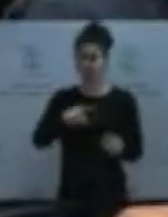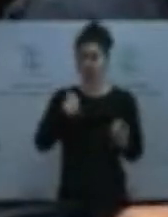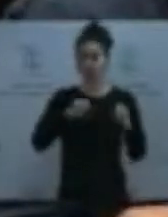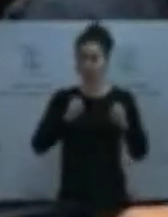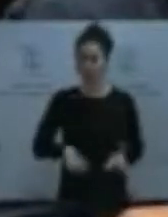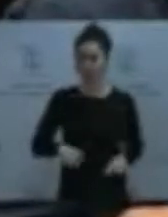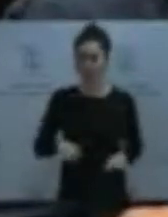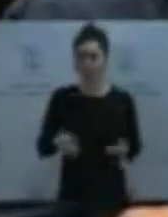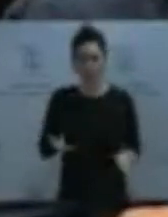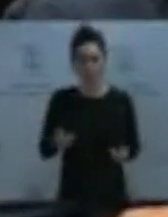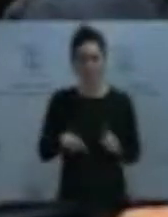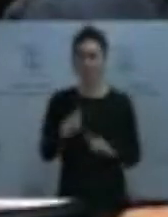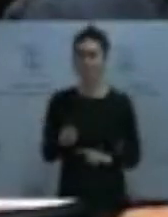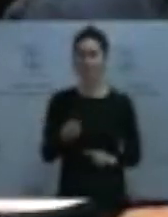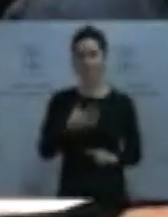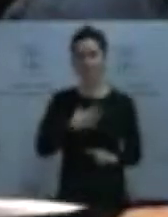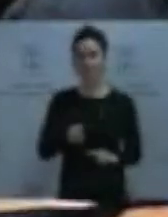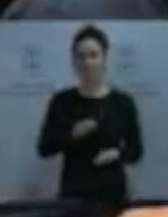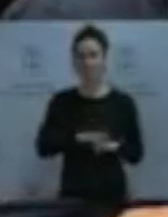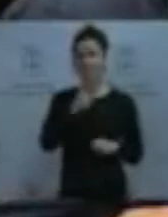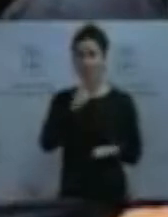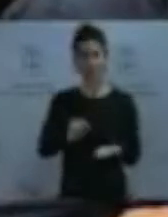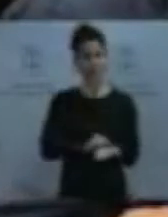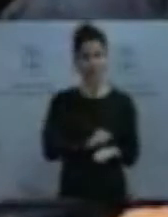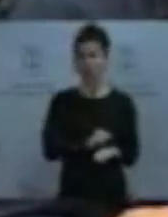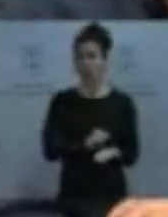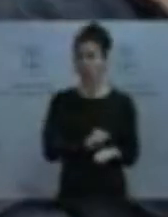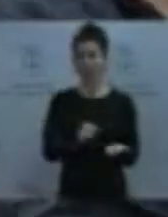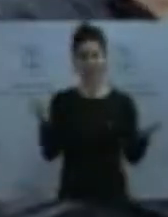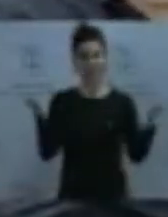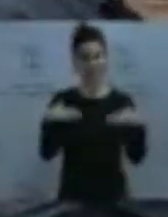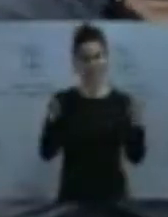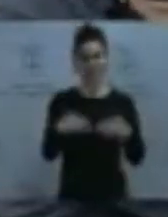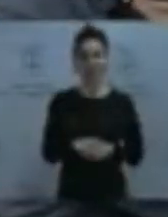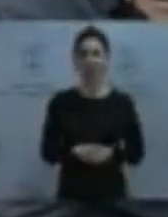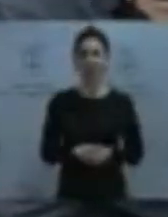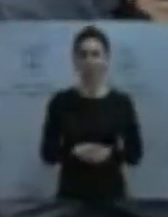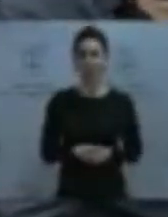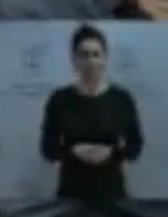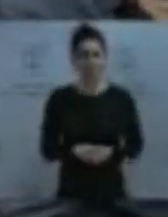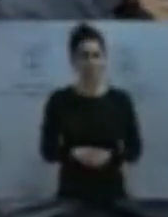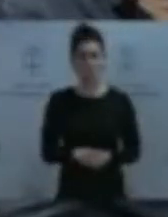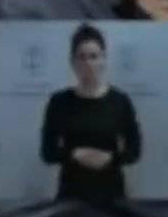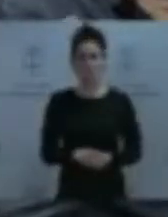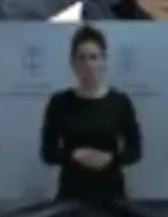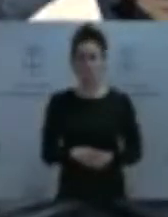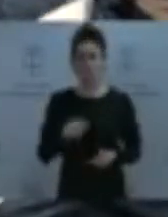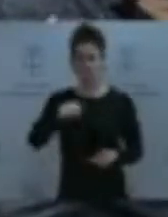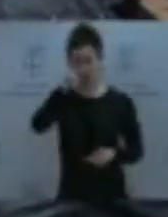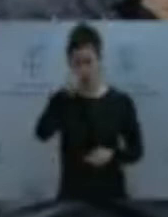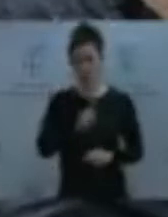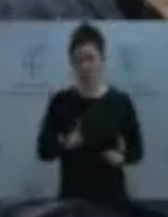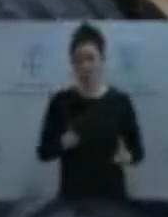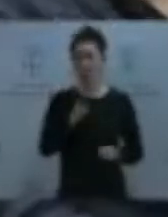ese contrato no existe. Yo no sé exactamente cuál fue el motivo de esa respuesta, si